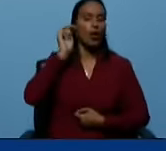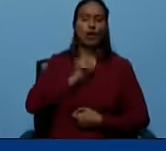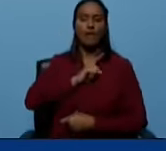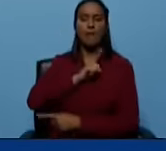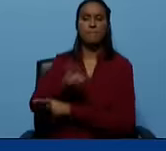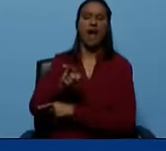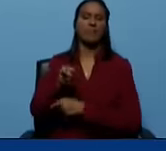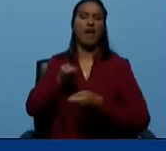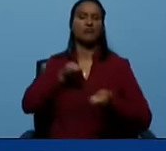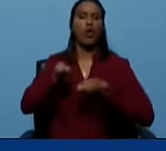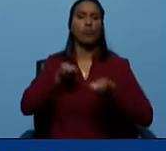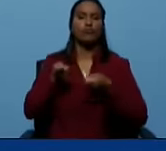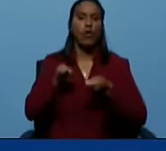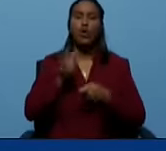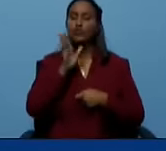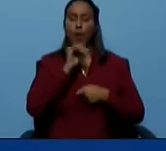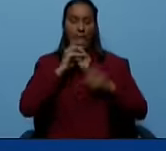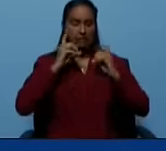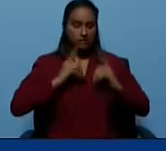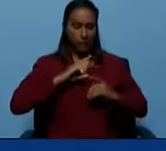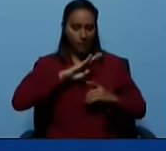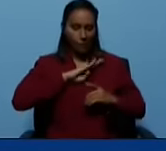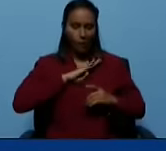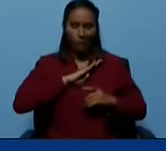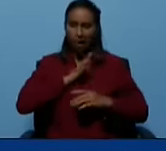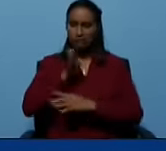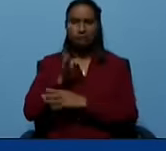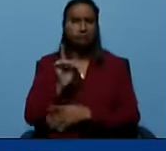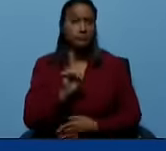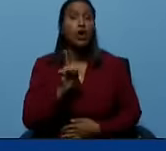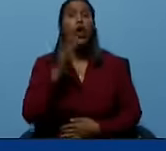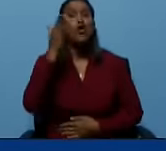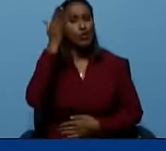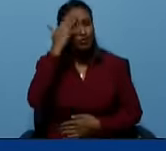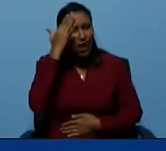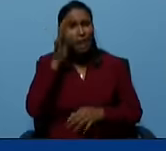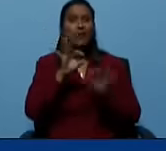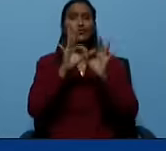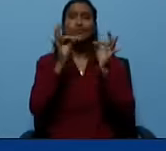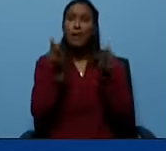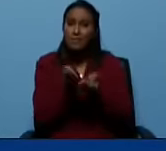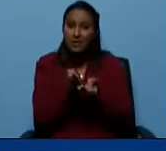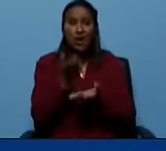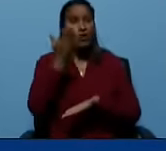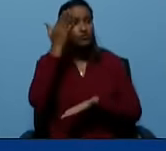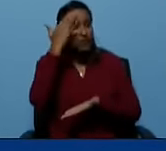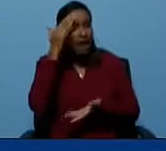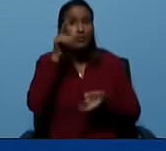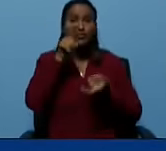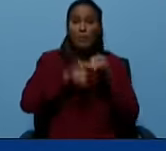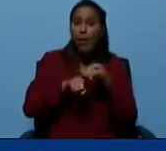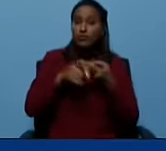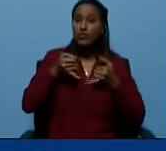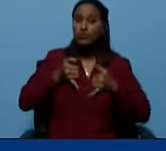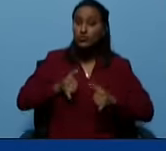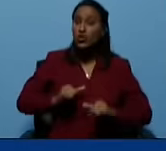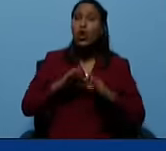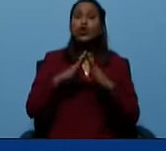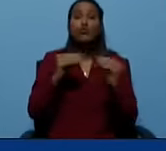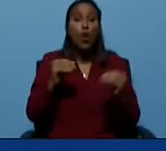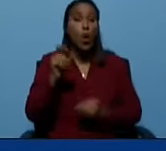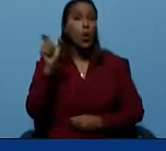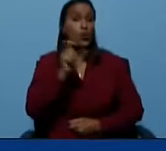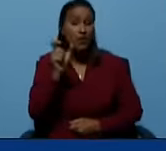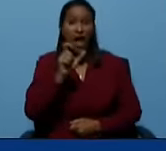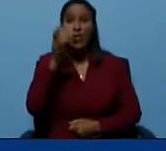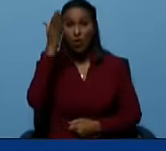decisiones propias. Lo sabe su familia, lo sabe su esposa, su yerno, su hijo, su